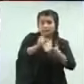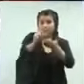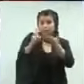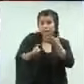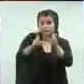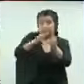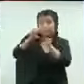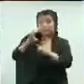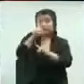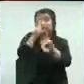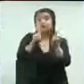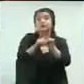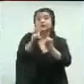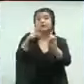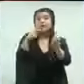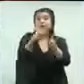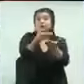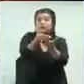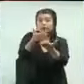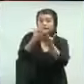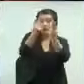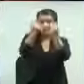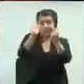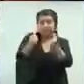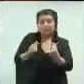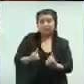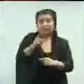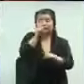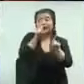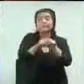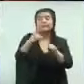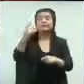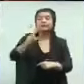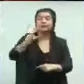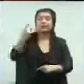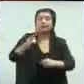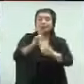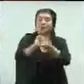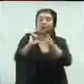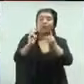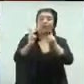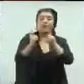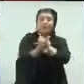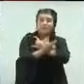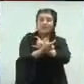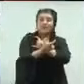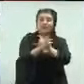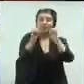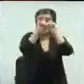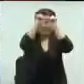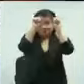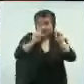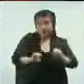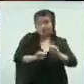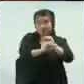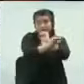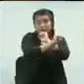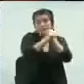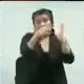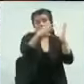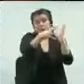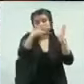justamente la solicitud del presupuesto, es urgente el cambio de los rayos X, se han